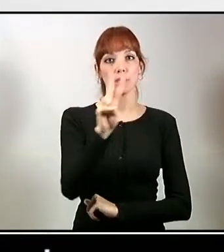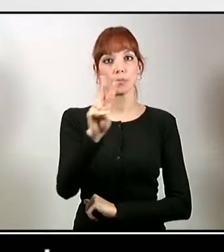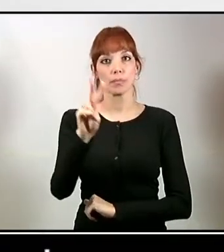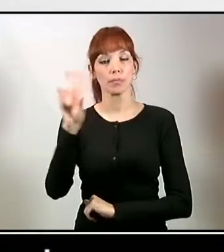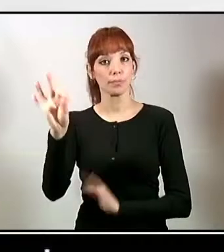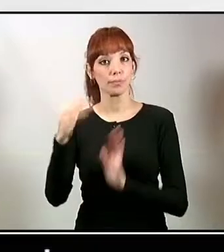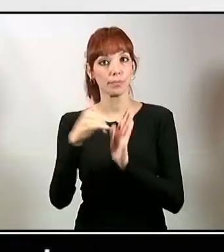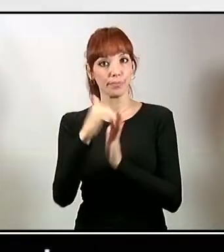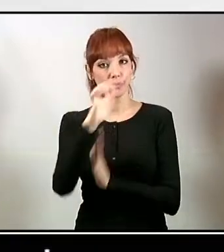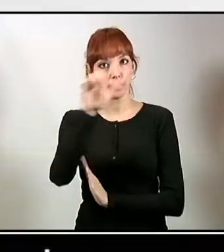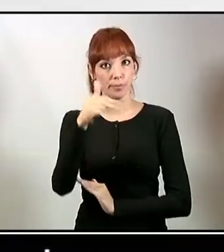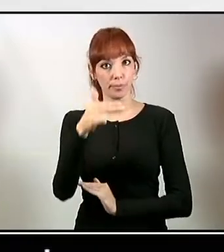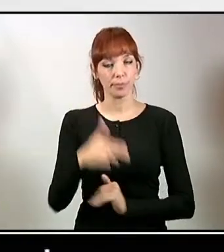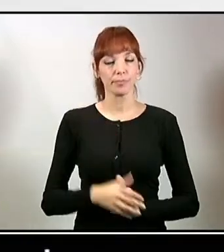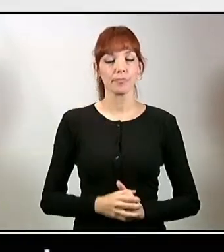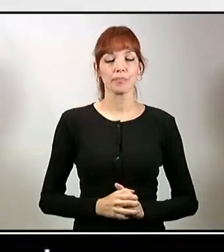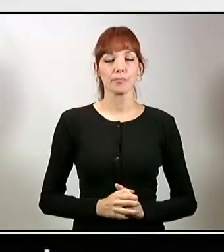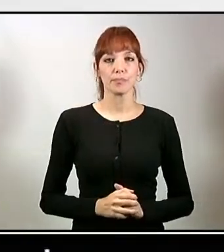euros.